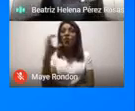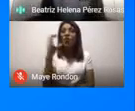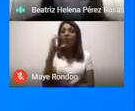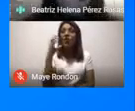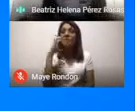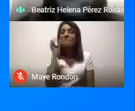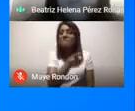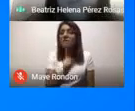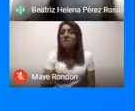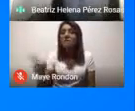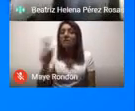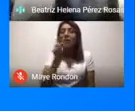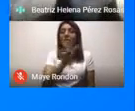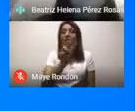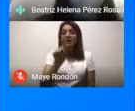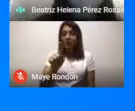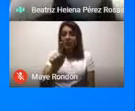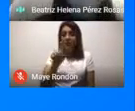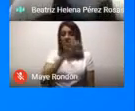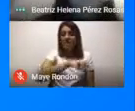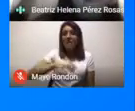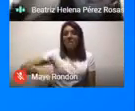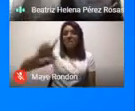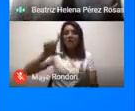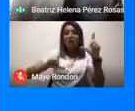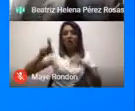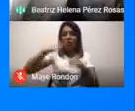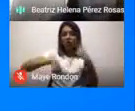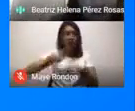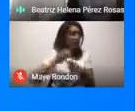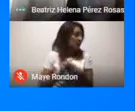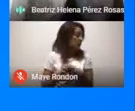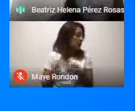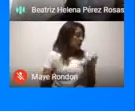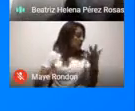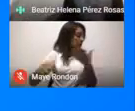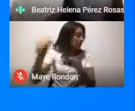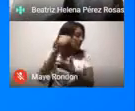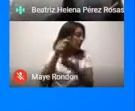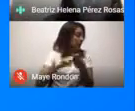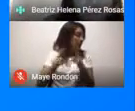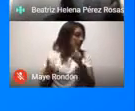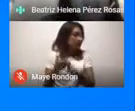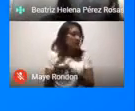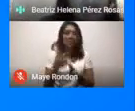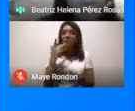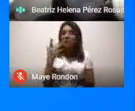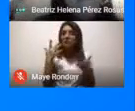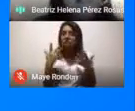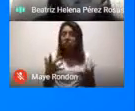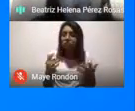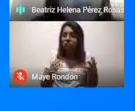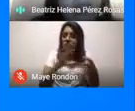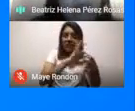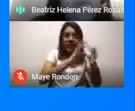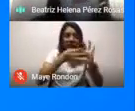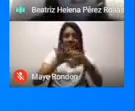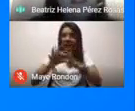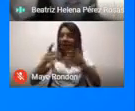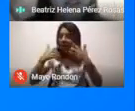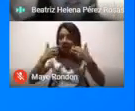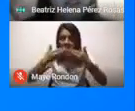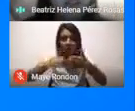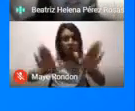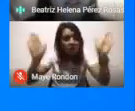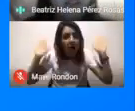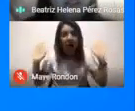identificados 21 subsectores a través del turismo. O sea, tenemos una cadena y unos eslabones de cadena bastante amplios, desde